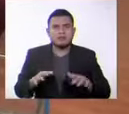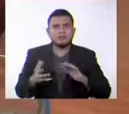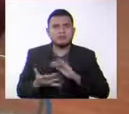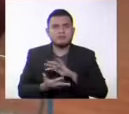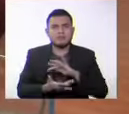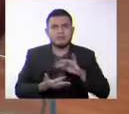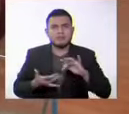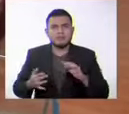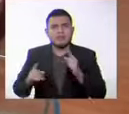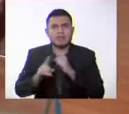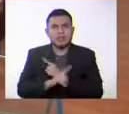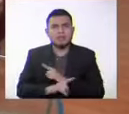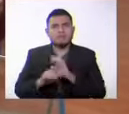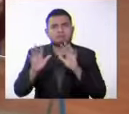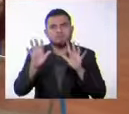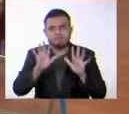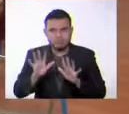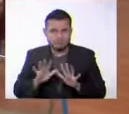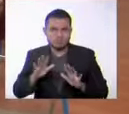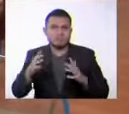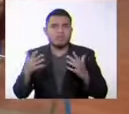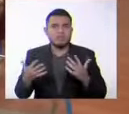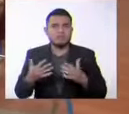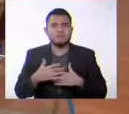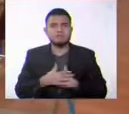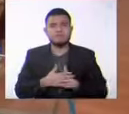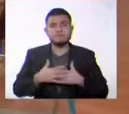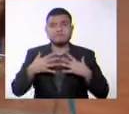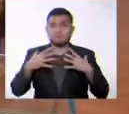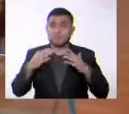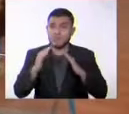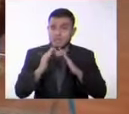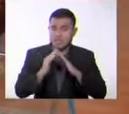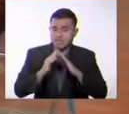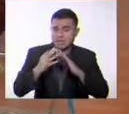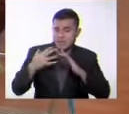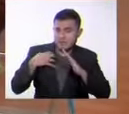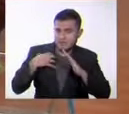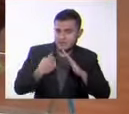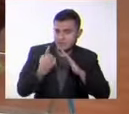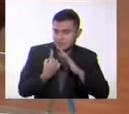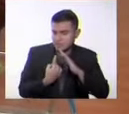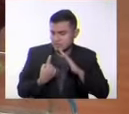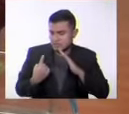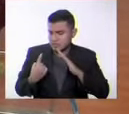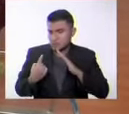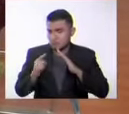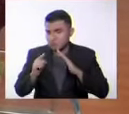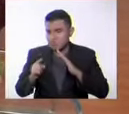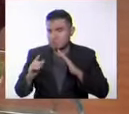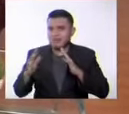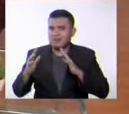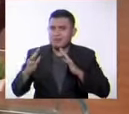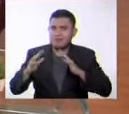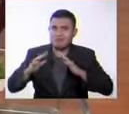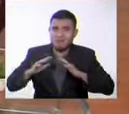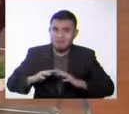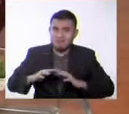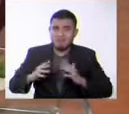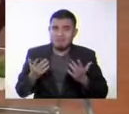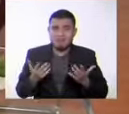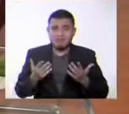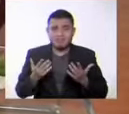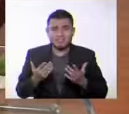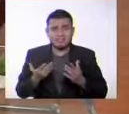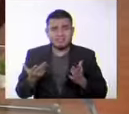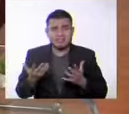del cambio climático, de las condiciones de vida que para el ser humano también se van deteriorando a partir del daño